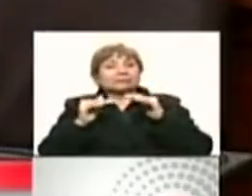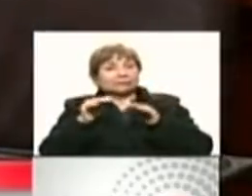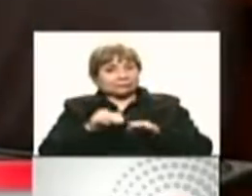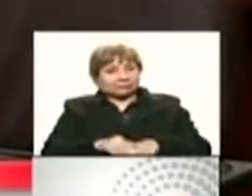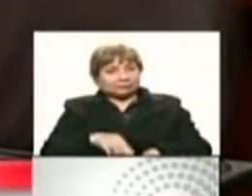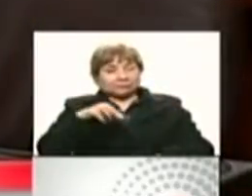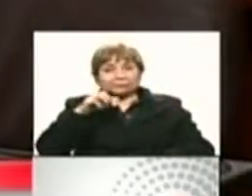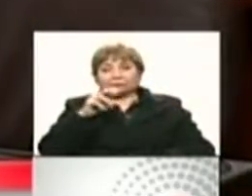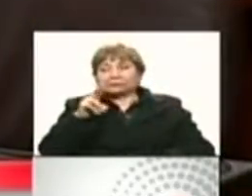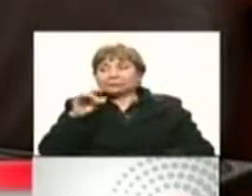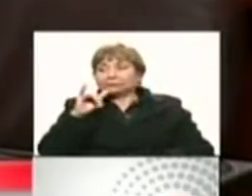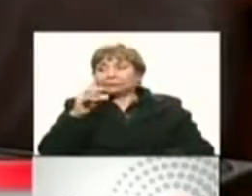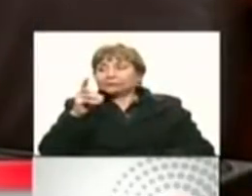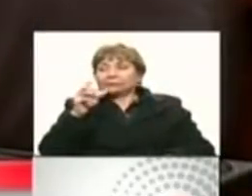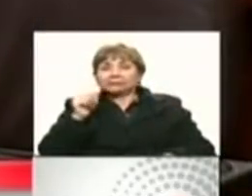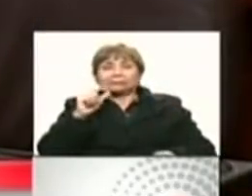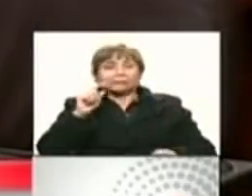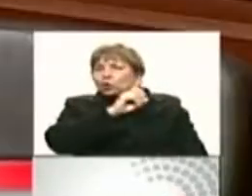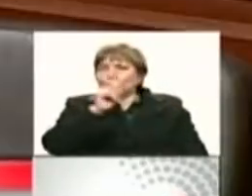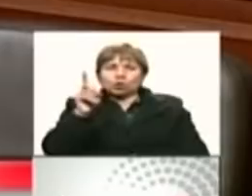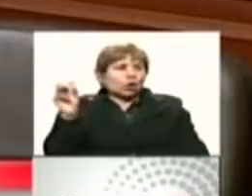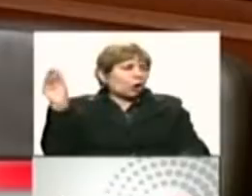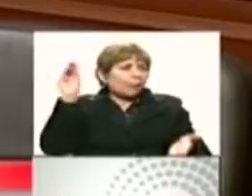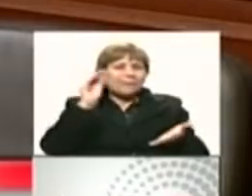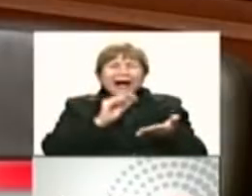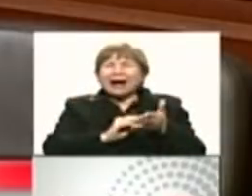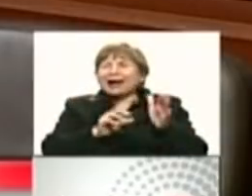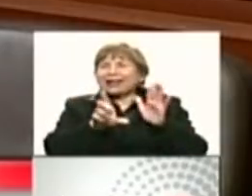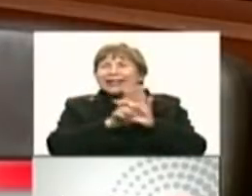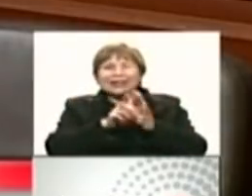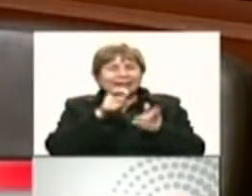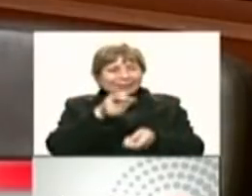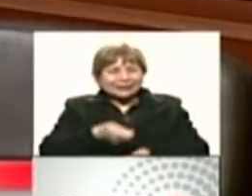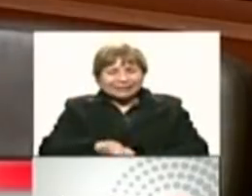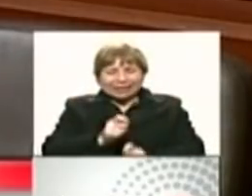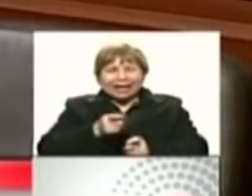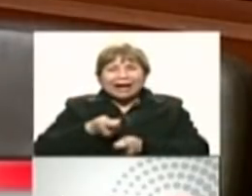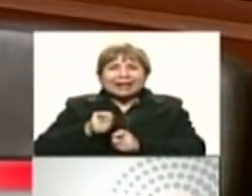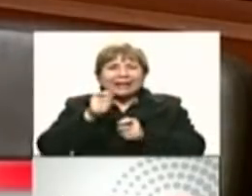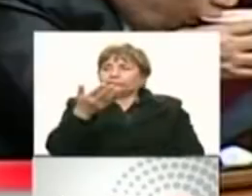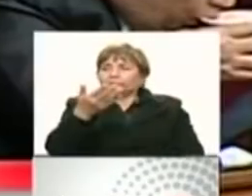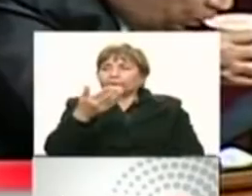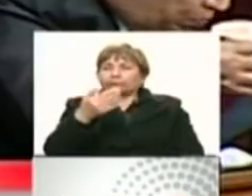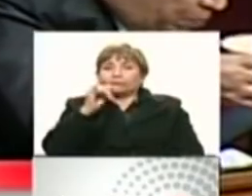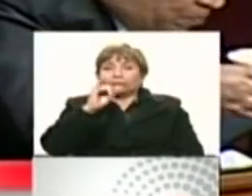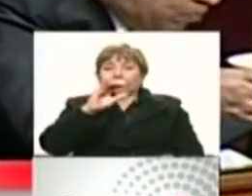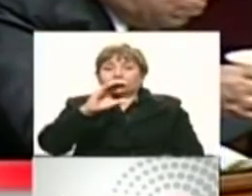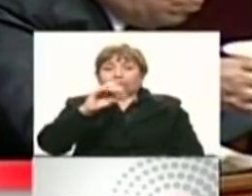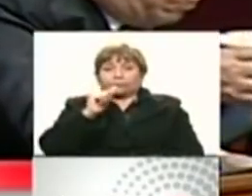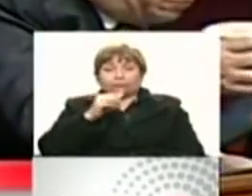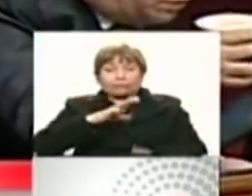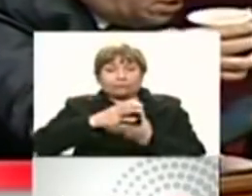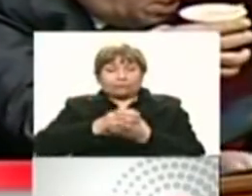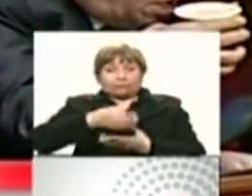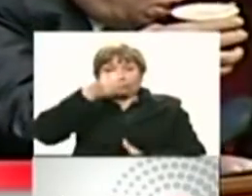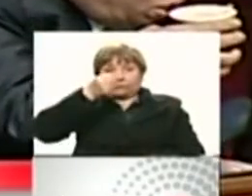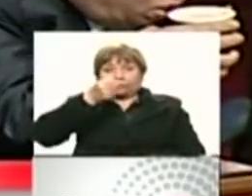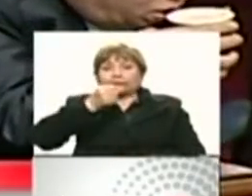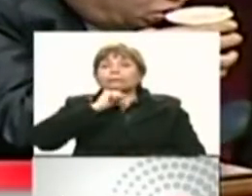nuevo gabinete y vaya al Congreso a rendir cuenta y pedir el voto de confianza? El plazo que se maneja,